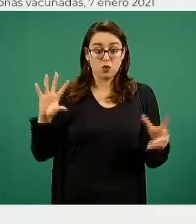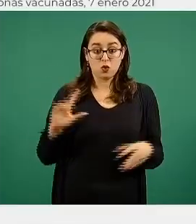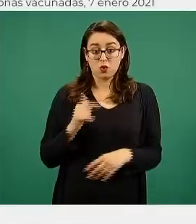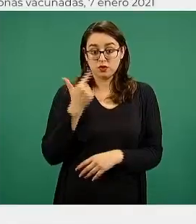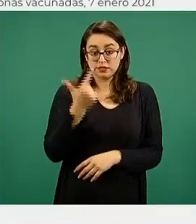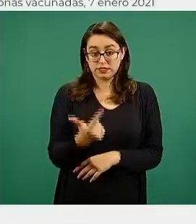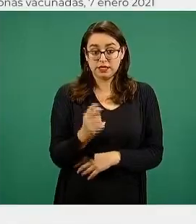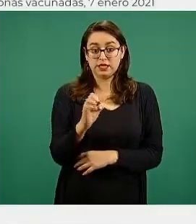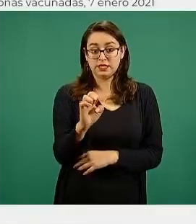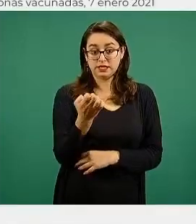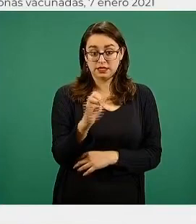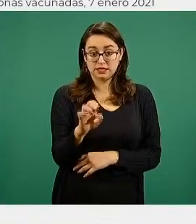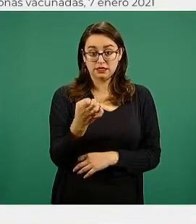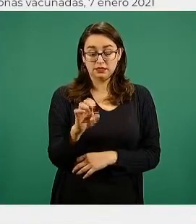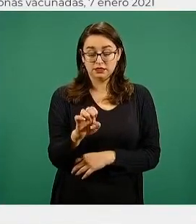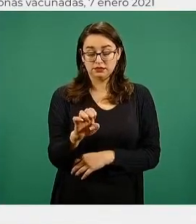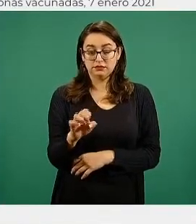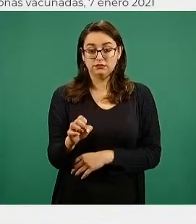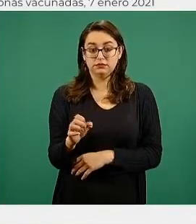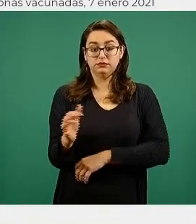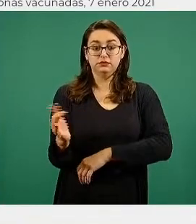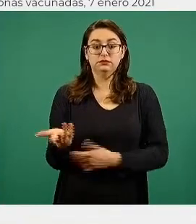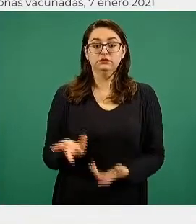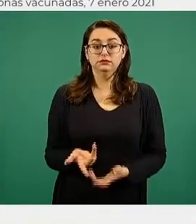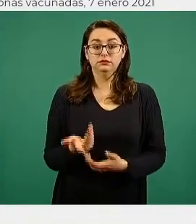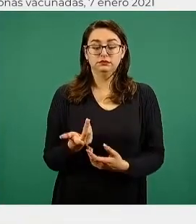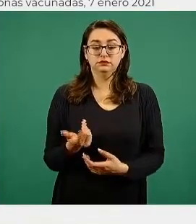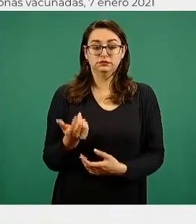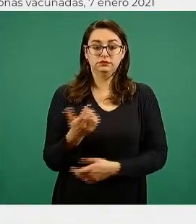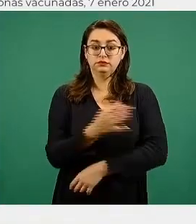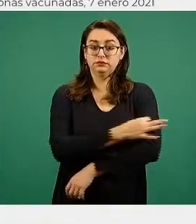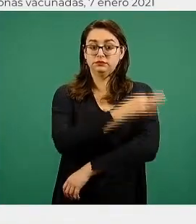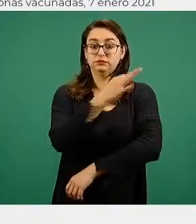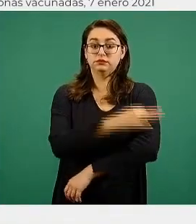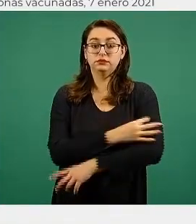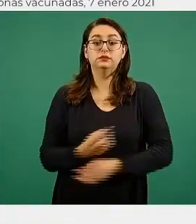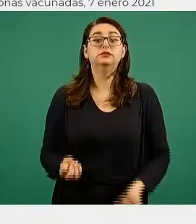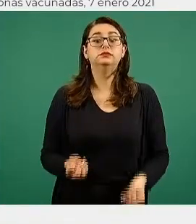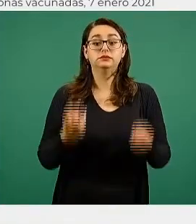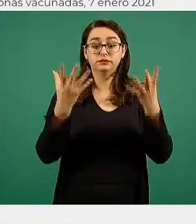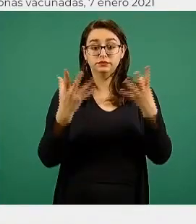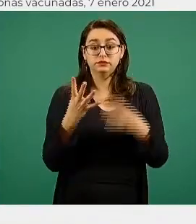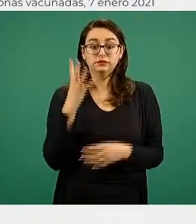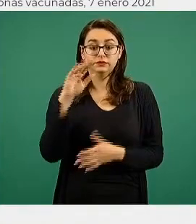en este día, el corte a las 16 horas, se vacunaron